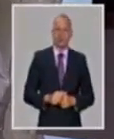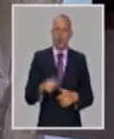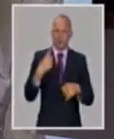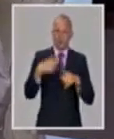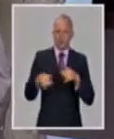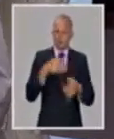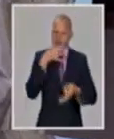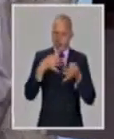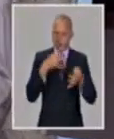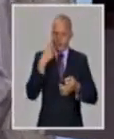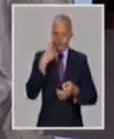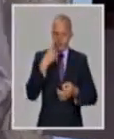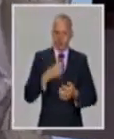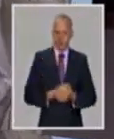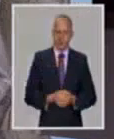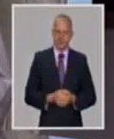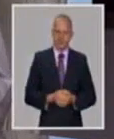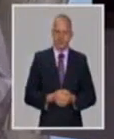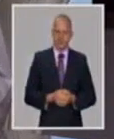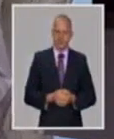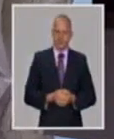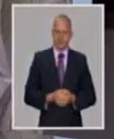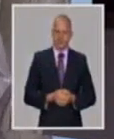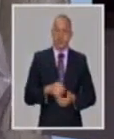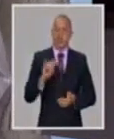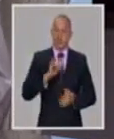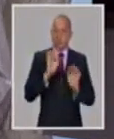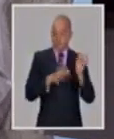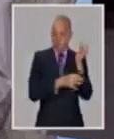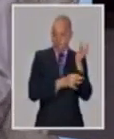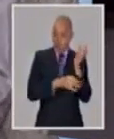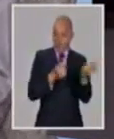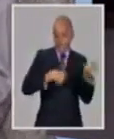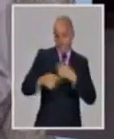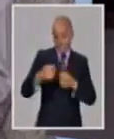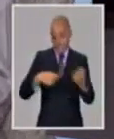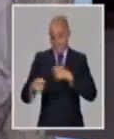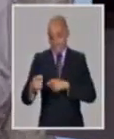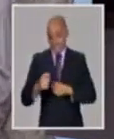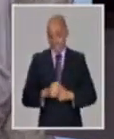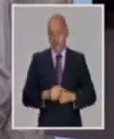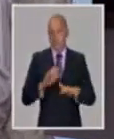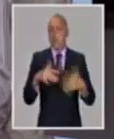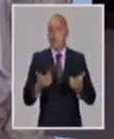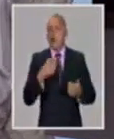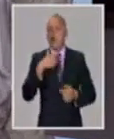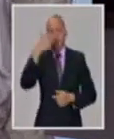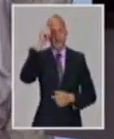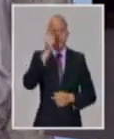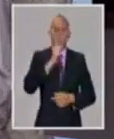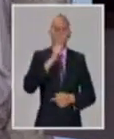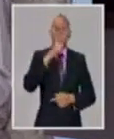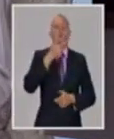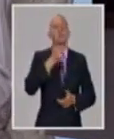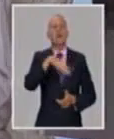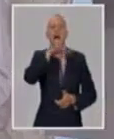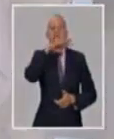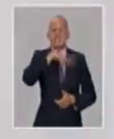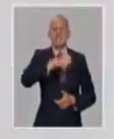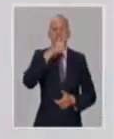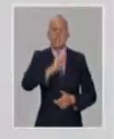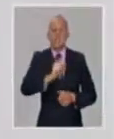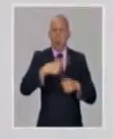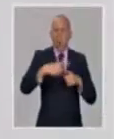muy interesante ya relacionado también ya con la comercialización de las carnes de ganado menor, es autorizar a que los productores agropecuarios que cumplan